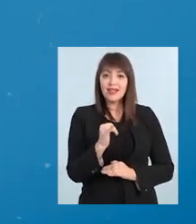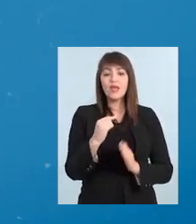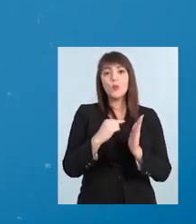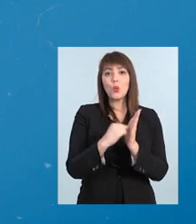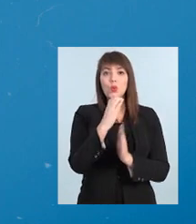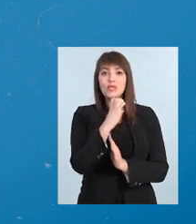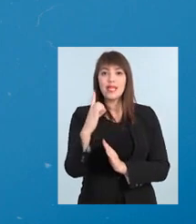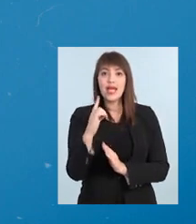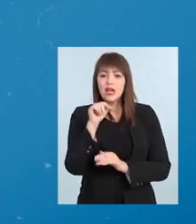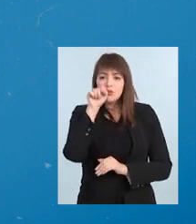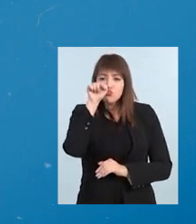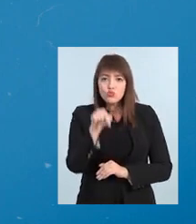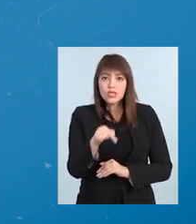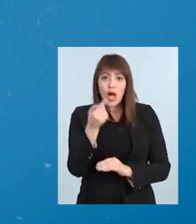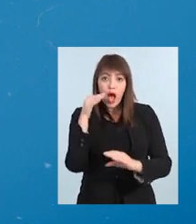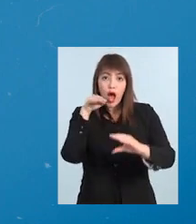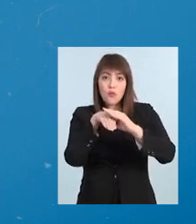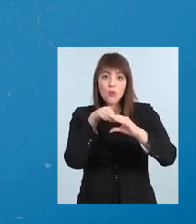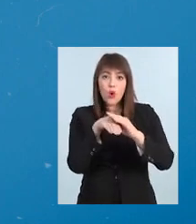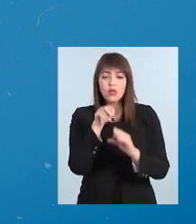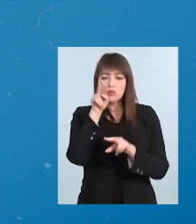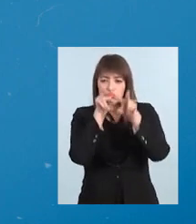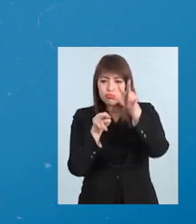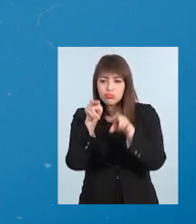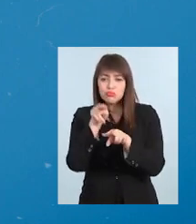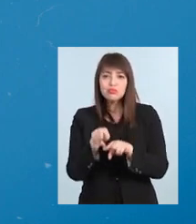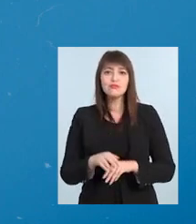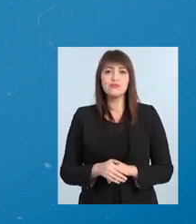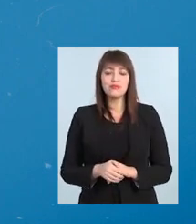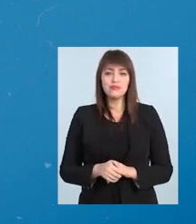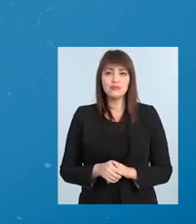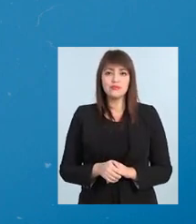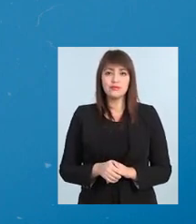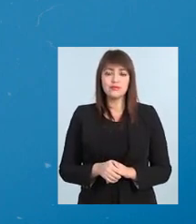www.beatrizsánchez.cl. Haz clic en Aporta y sigue las instrucciones.